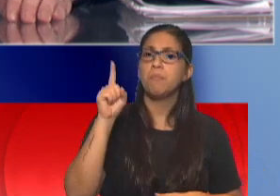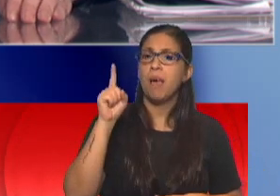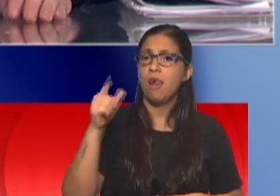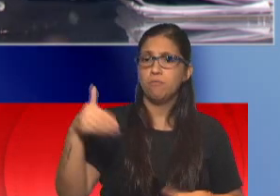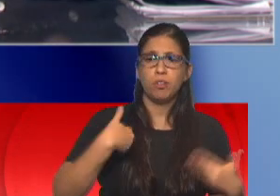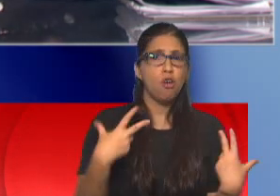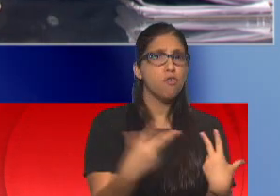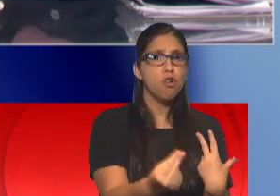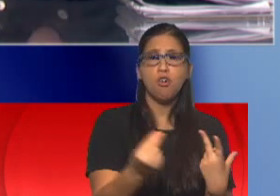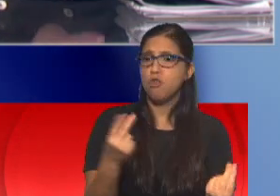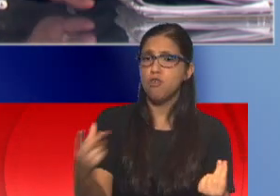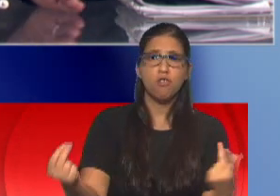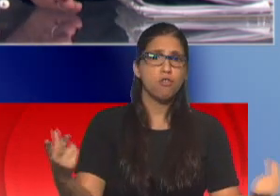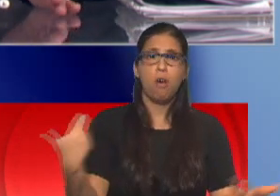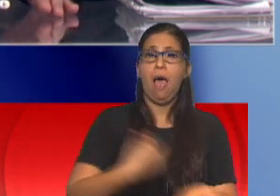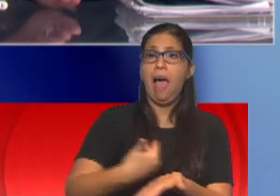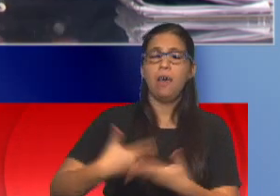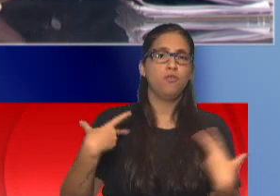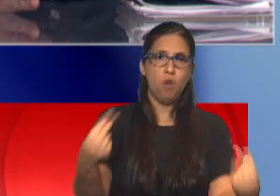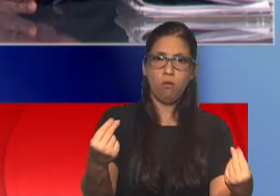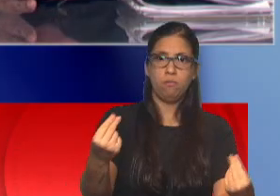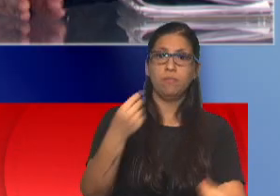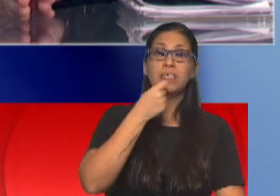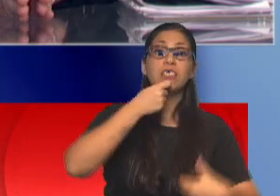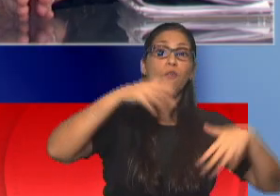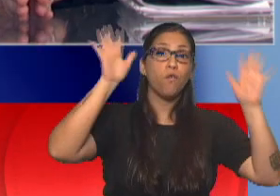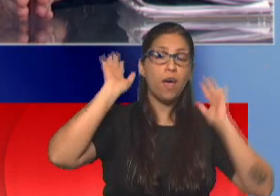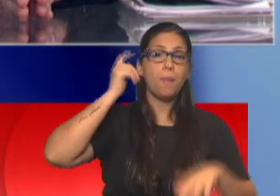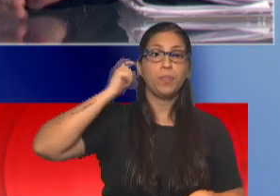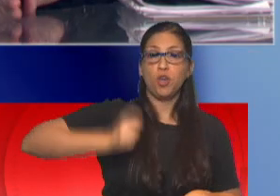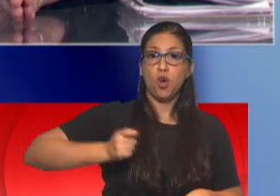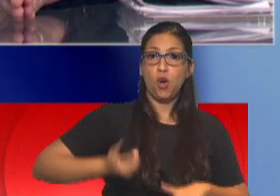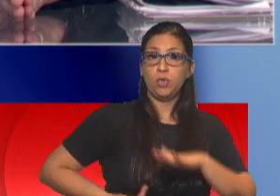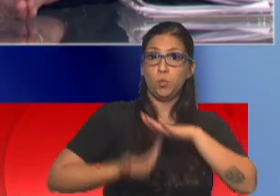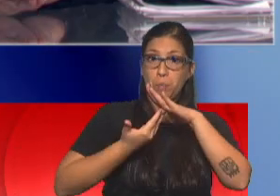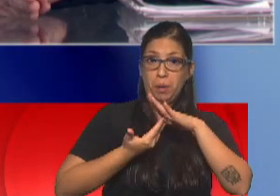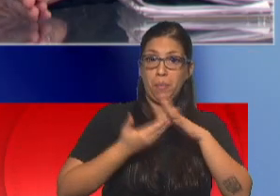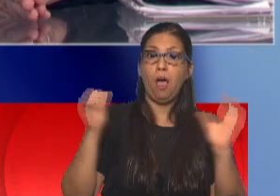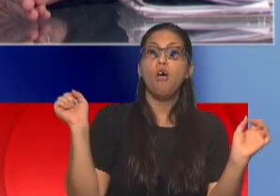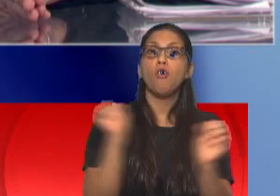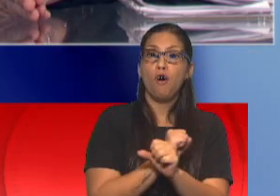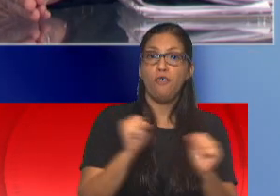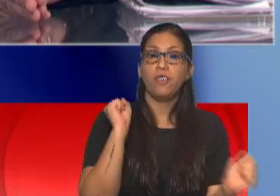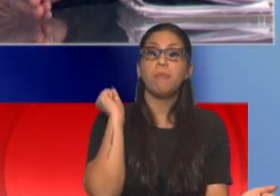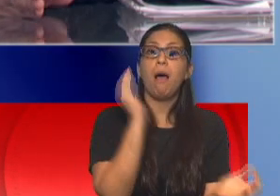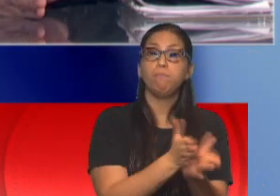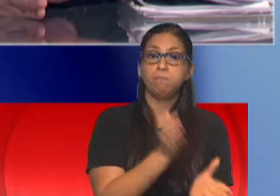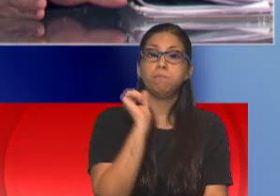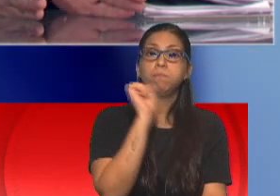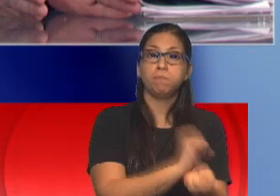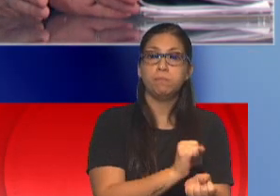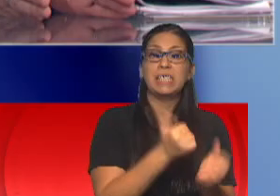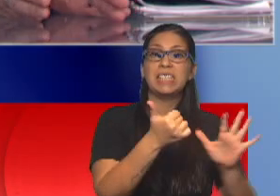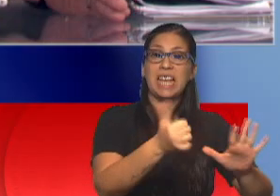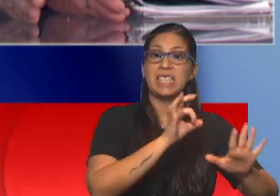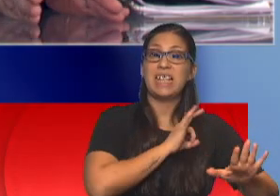Corte, suponte, vamos a contar, si la Corte llega a confirmar la condena a 6 años